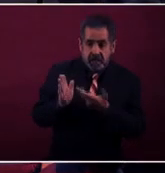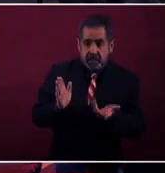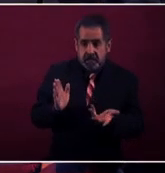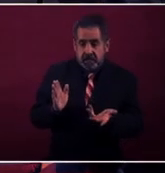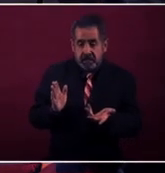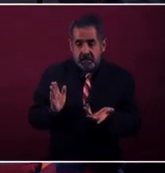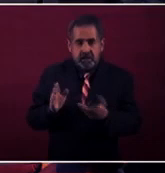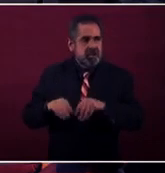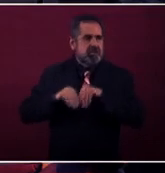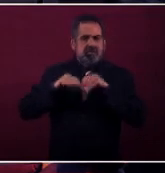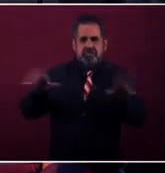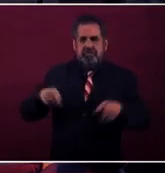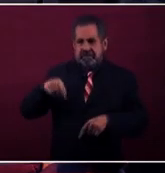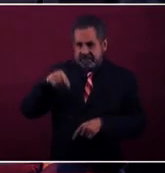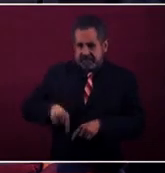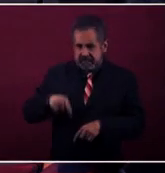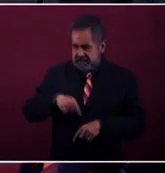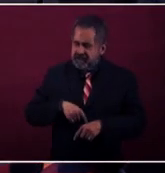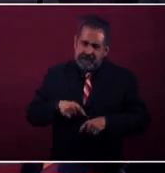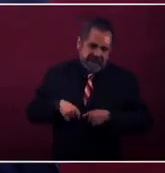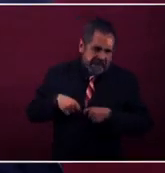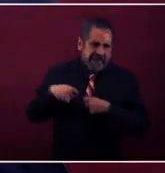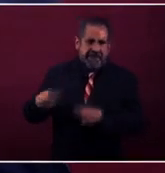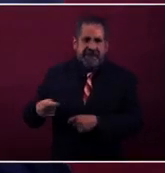Aquí se da a conocer y aquí mismo